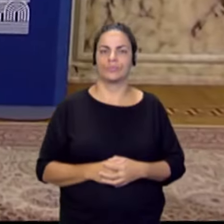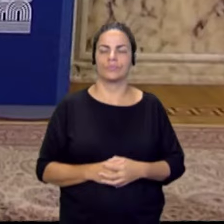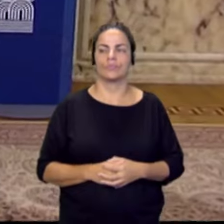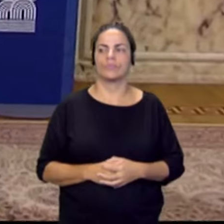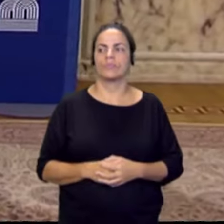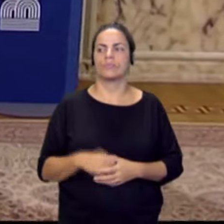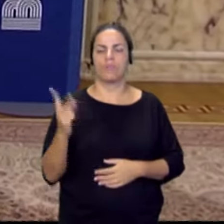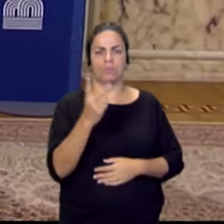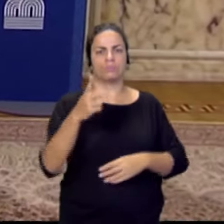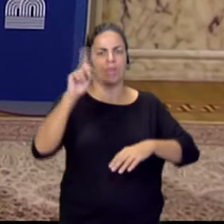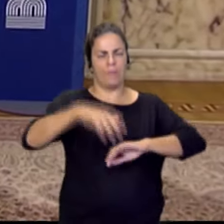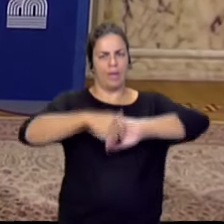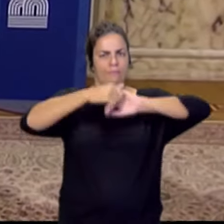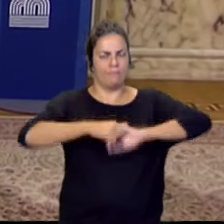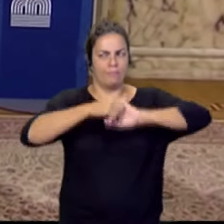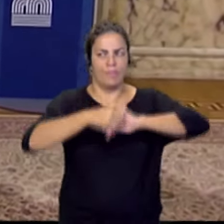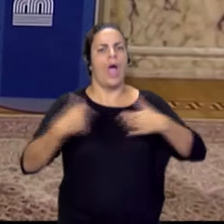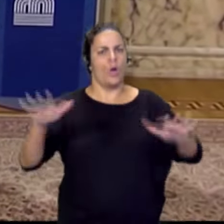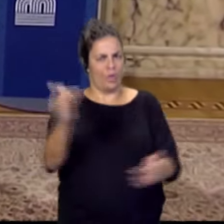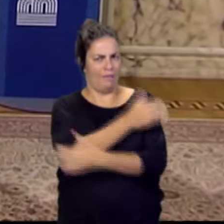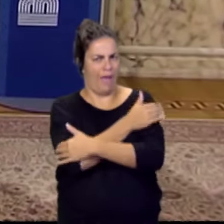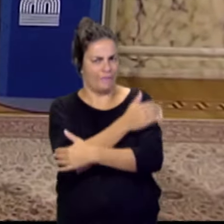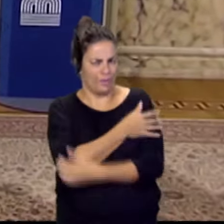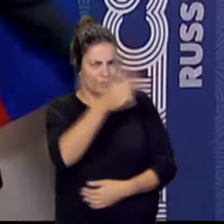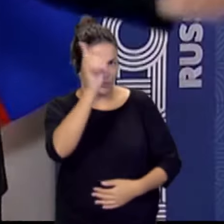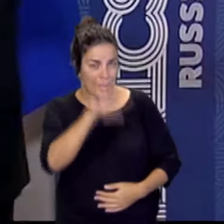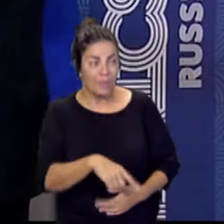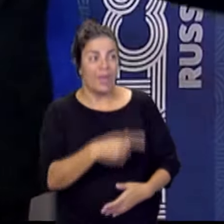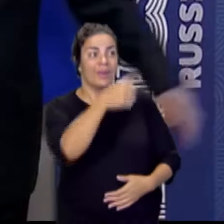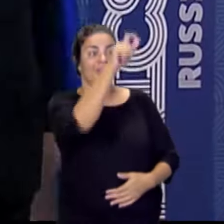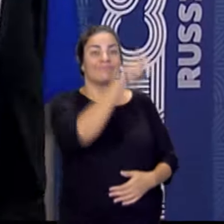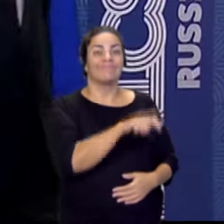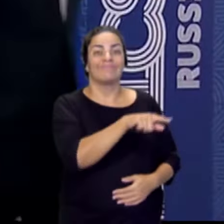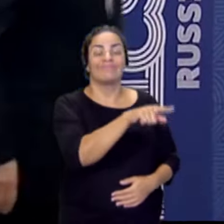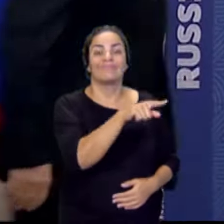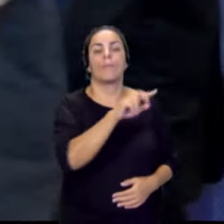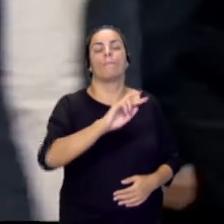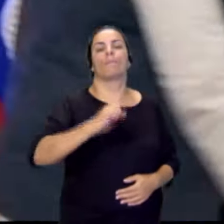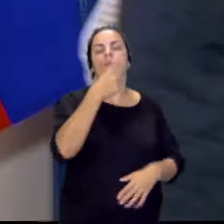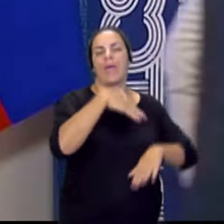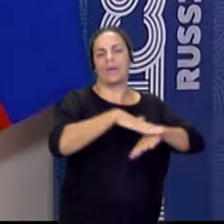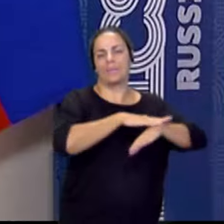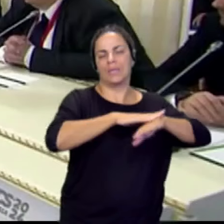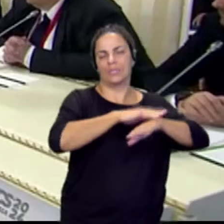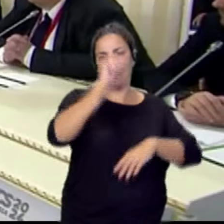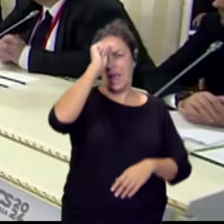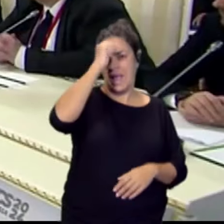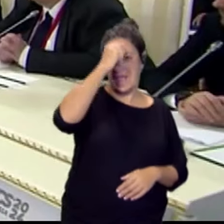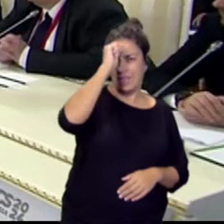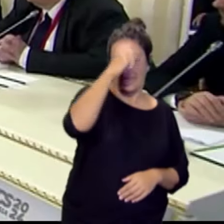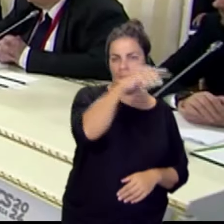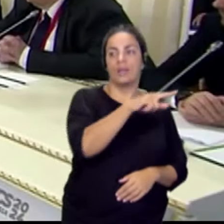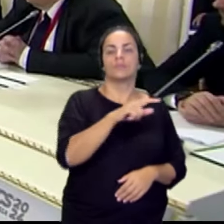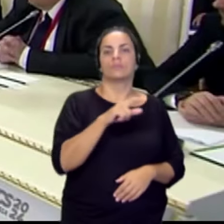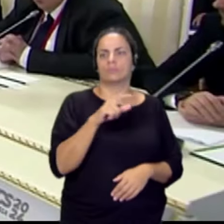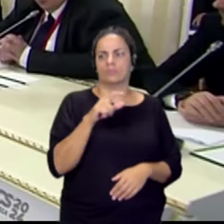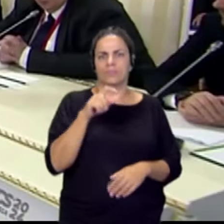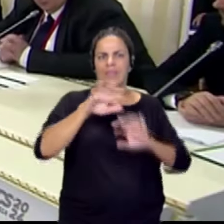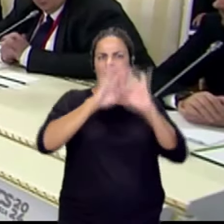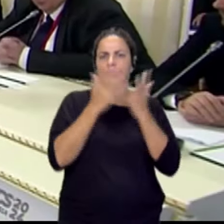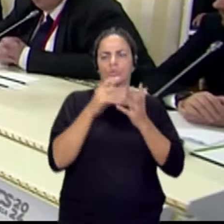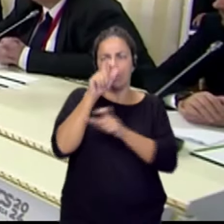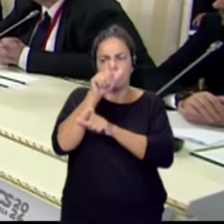Apretón de manos también, aunque con abrazo incluido, con el primer ministro de la India, el país más poblado del